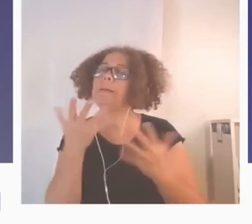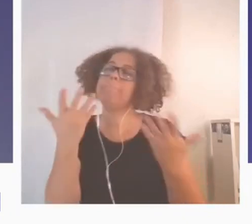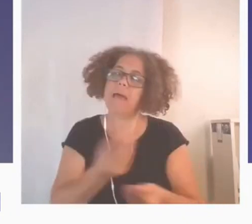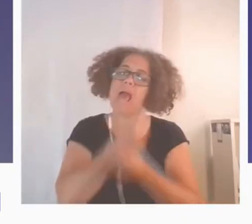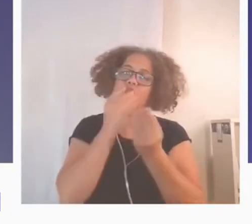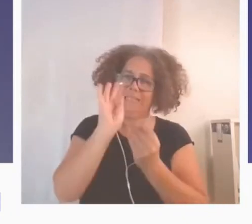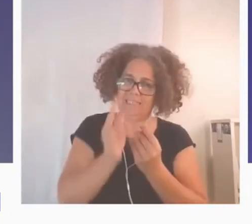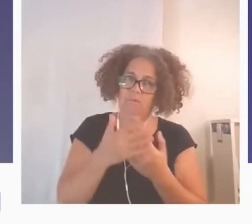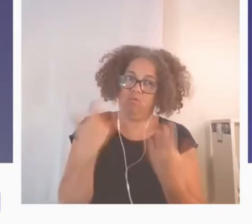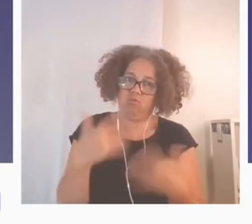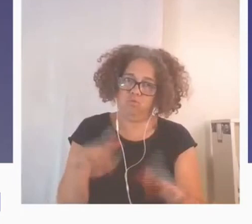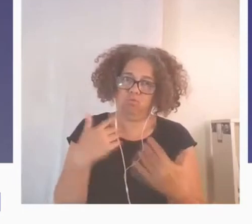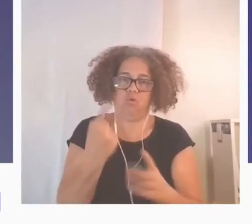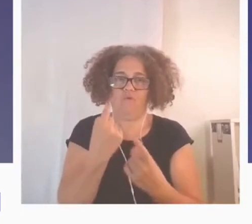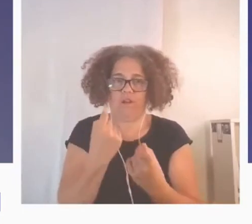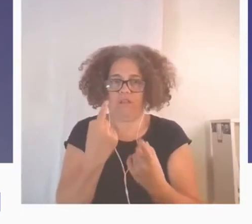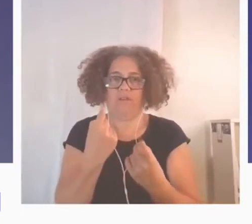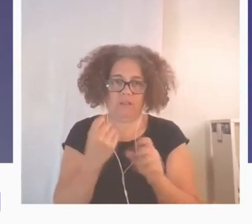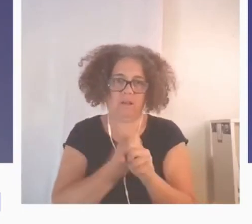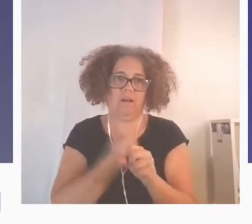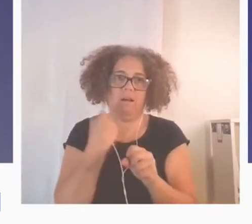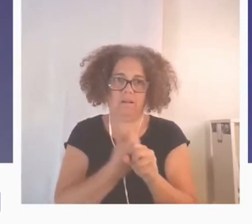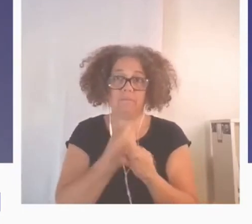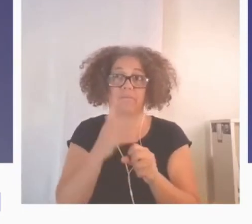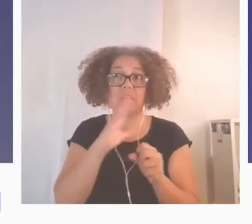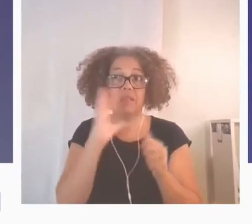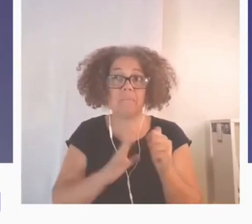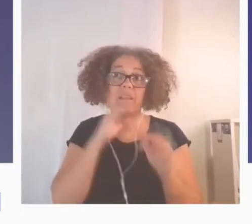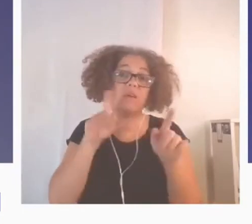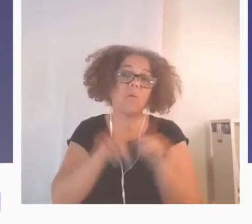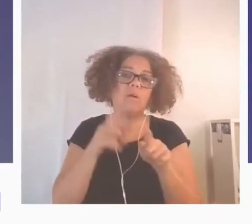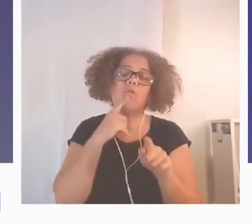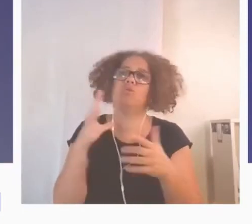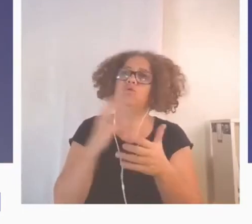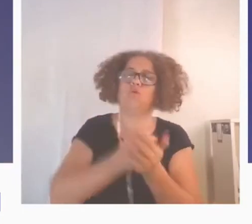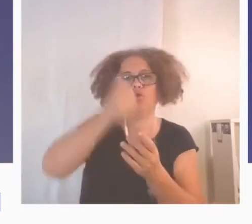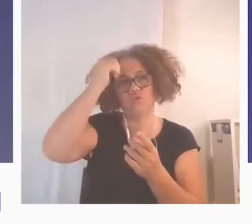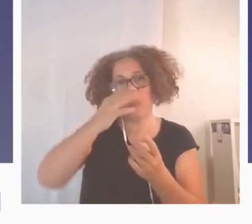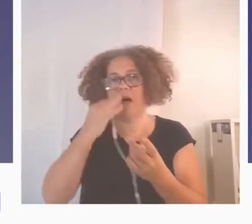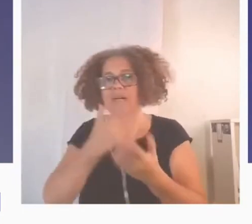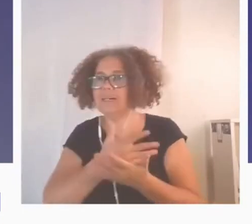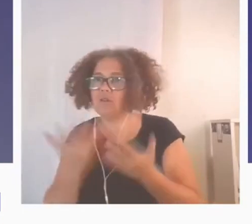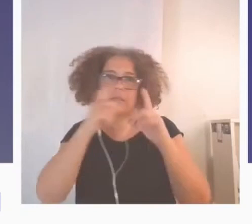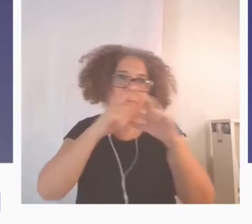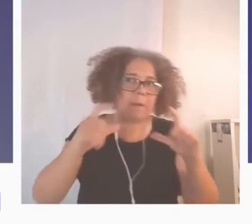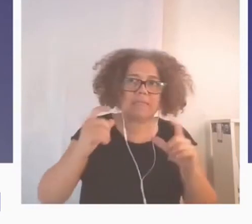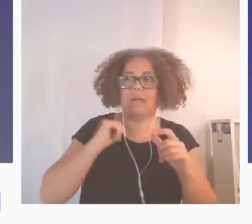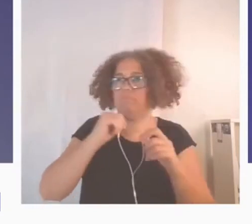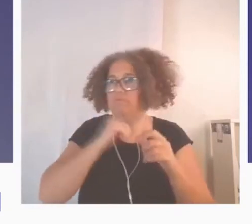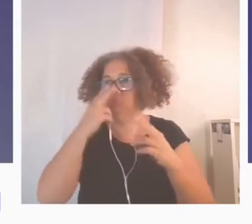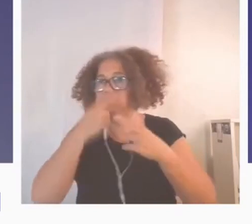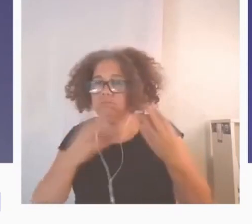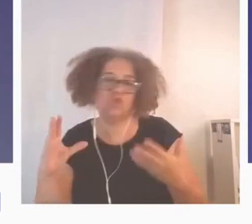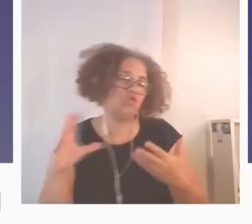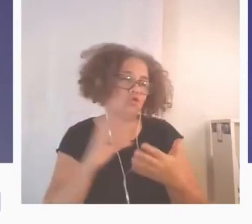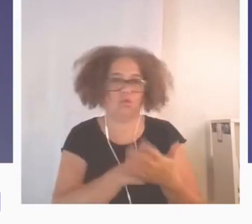tenemos todavía mucho trabajo. Se supone que tendríamos que estar manos a la obra, todos, todas, empresas, ciudadanía, en